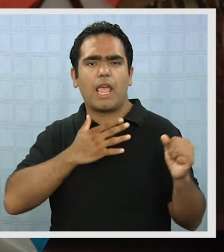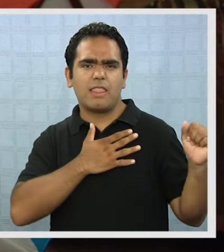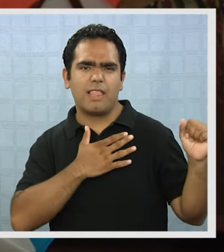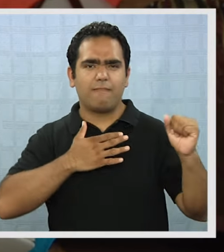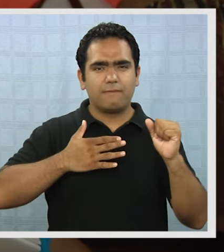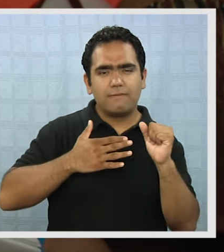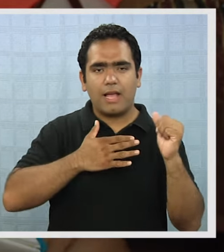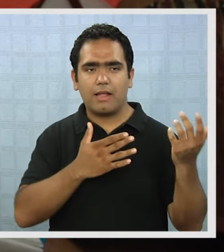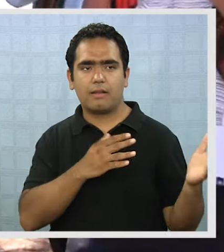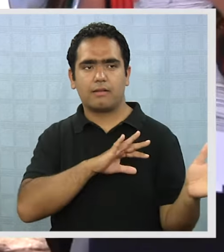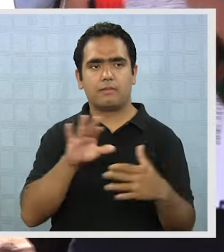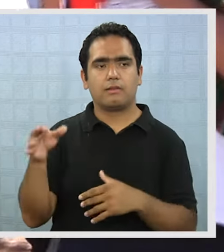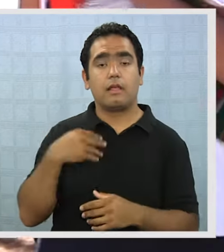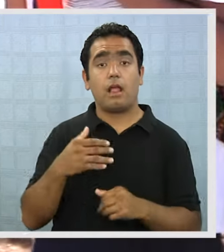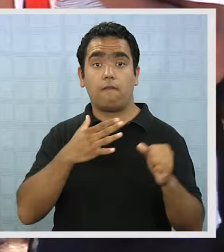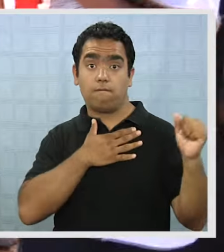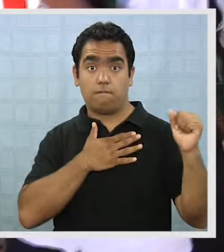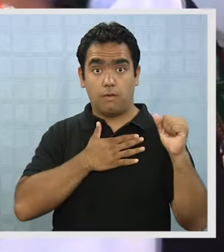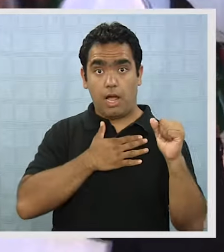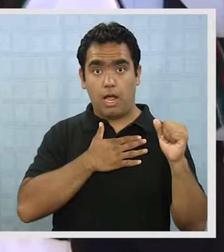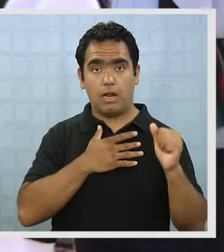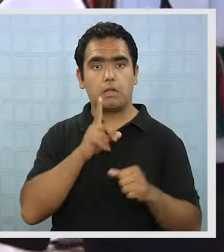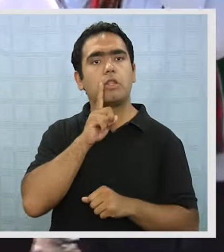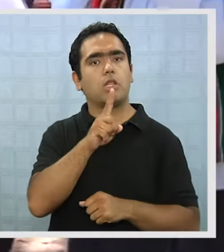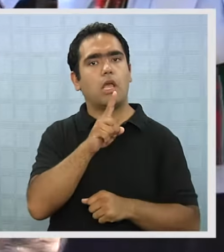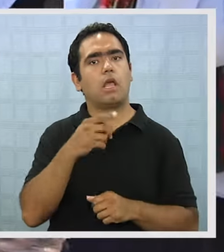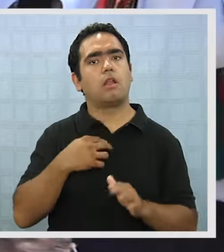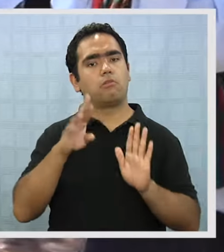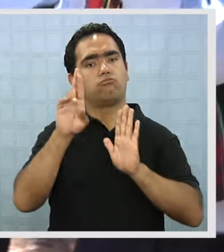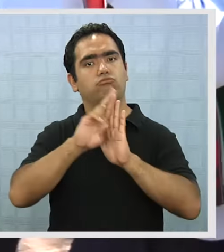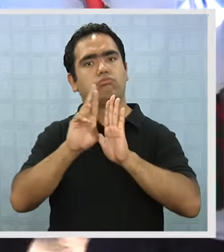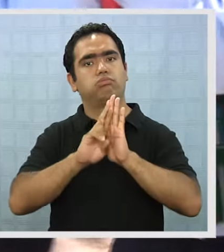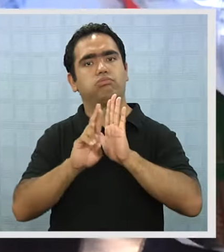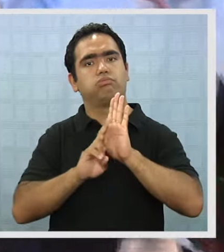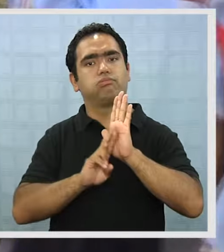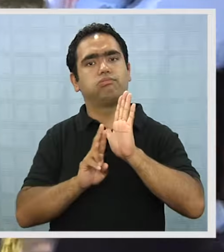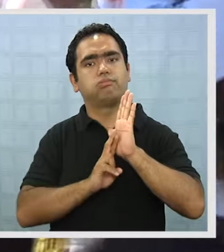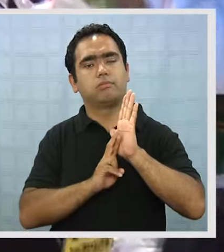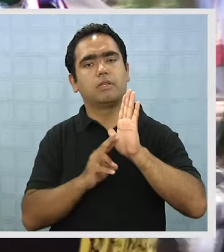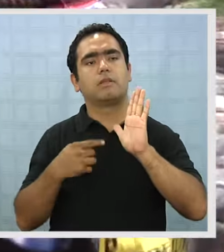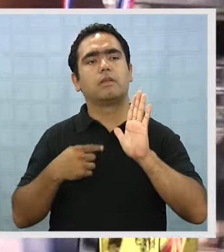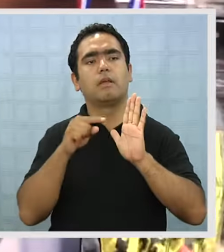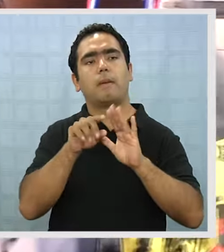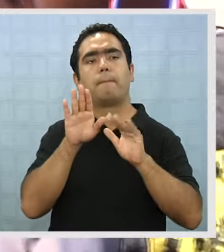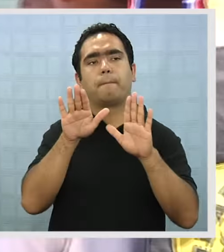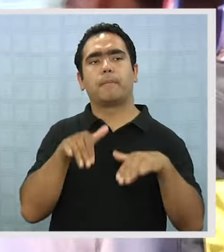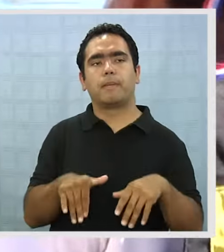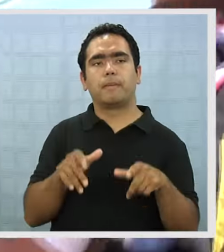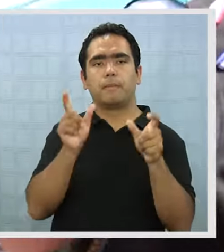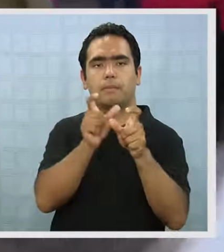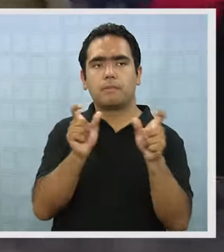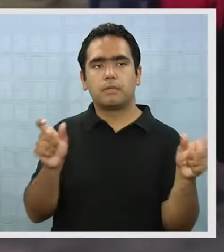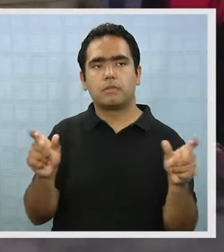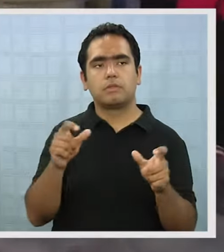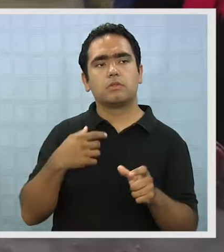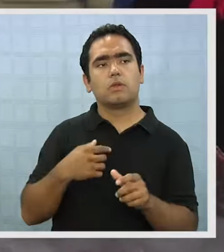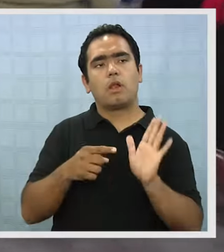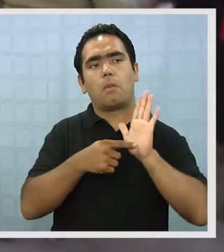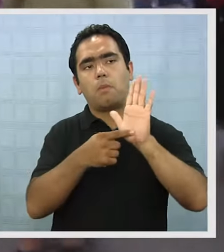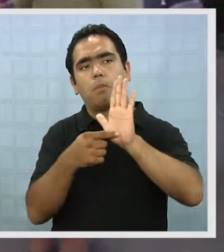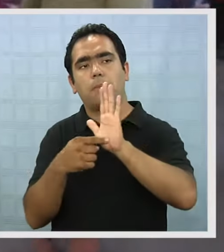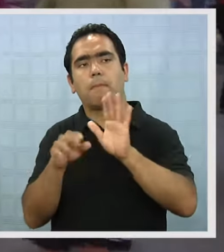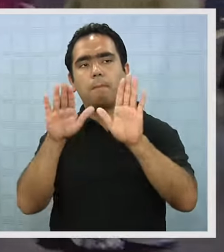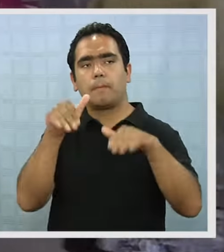tipo bufón, que danzada, bailada. El baile tiene sus propias reglas ancestrales que siguen representándose hoy,